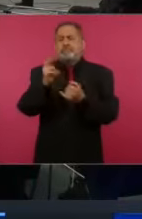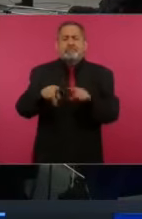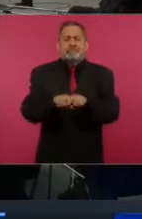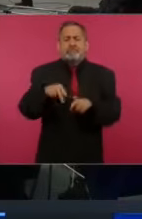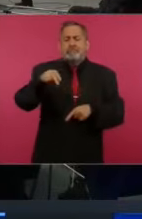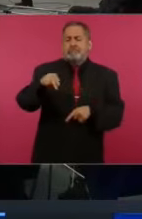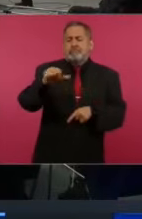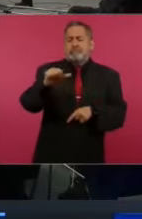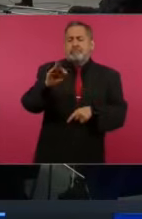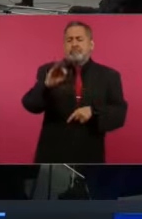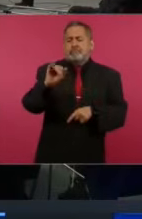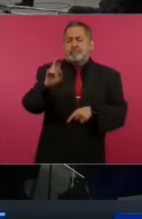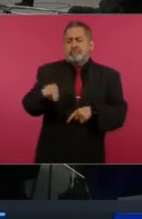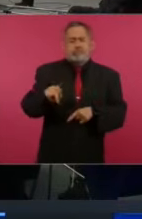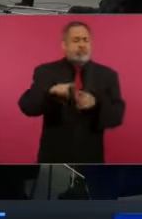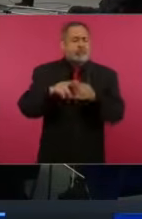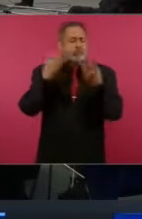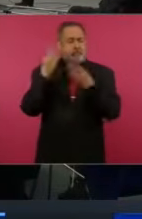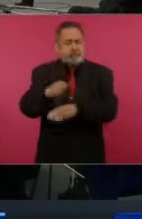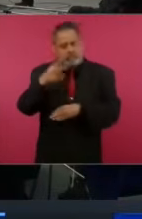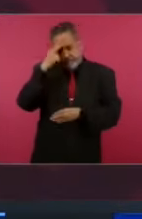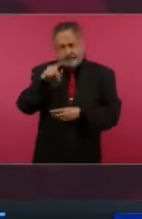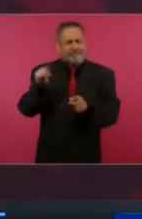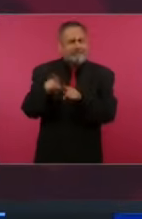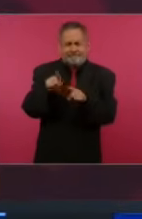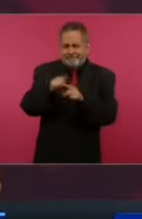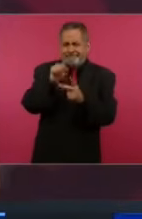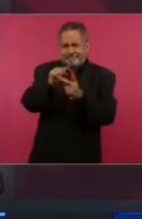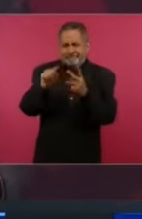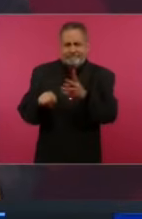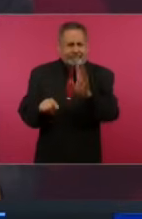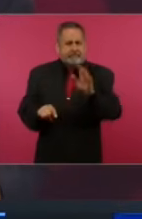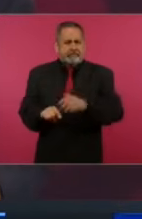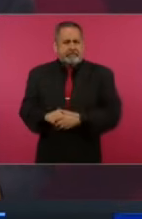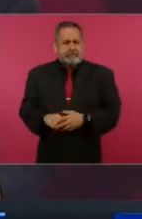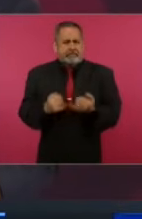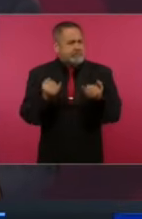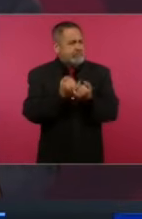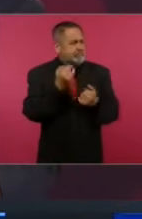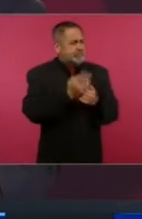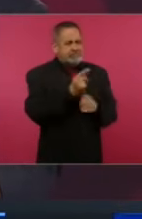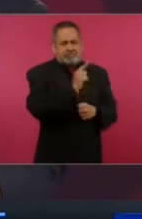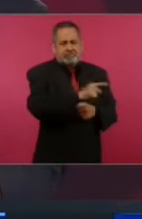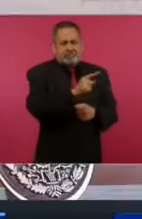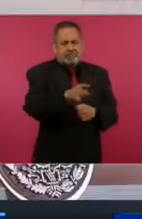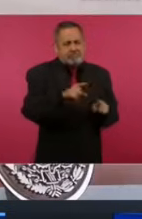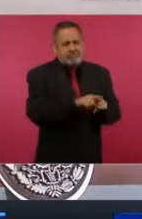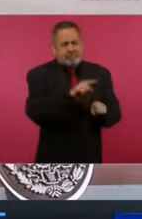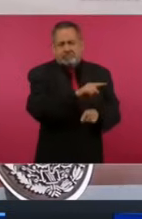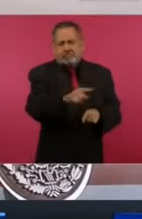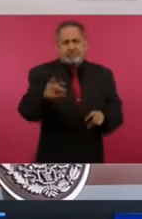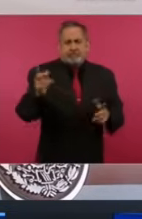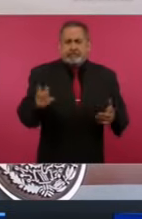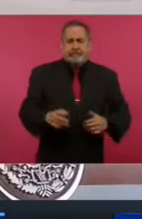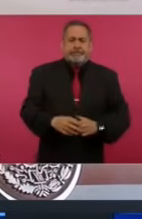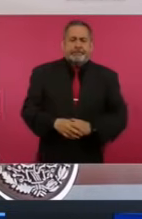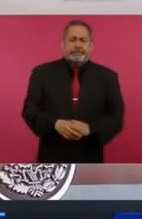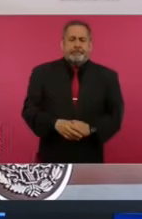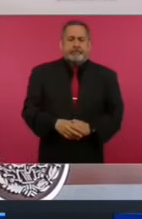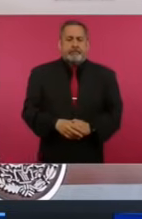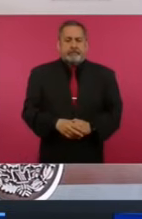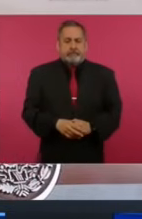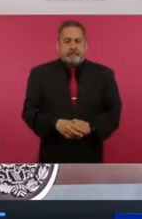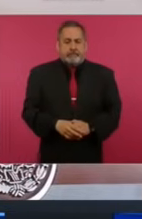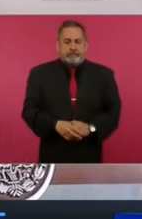argumentos que son baladíes frente a la peligrosidad de algunos personajes como este último que dejaron